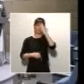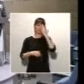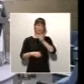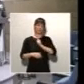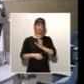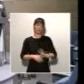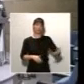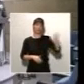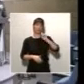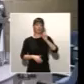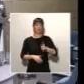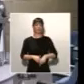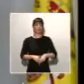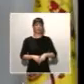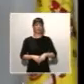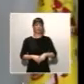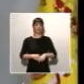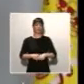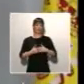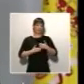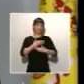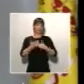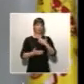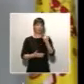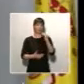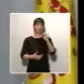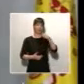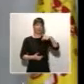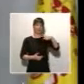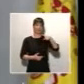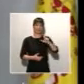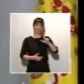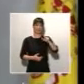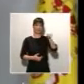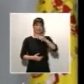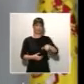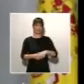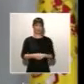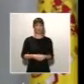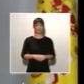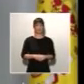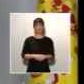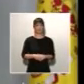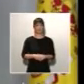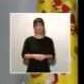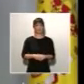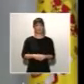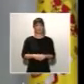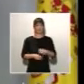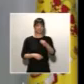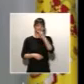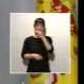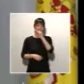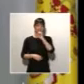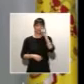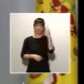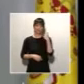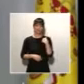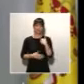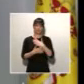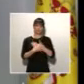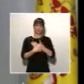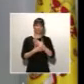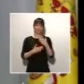José Ángel González. Buenas tardes. En primer lugar, sumarnos al pésame a la familia de Guardia Civil Francisco Javier y de todos